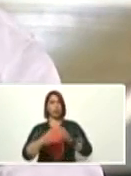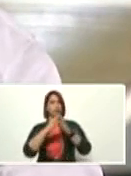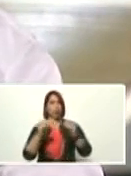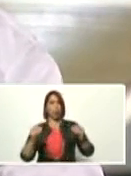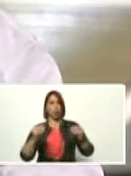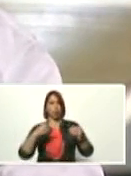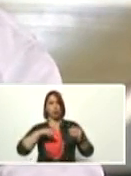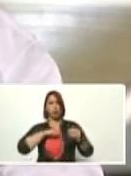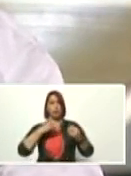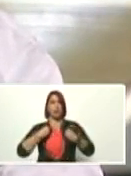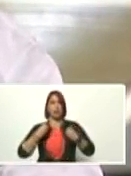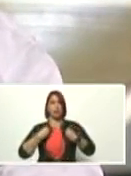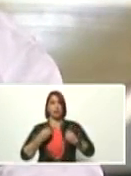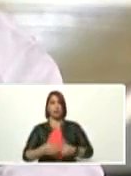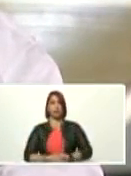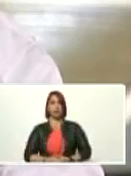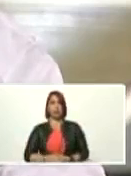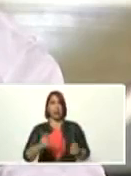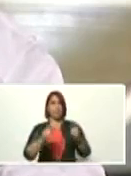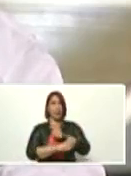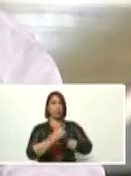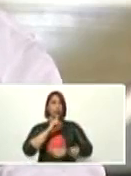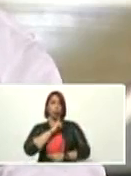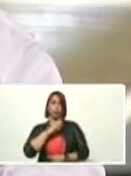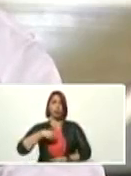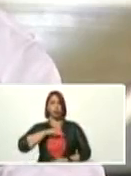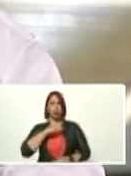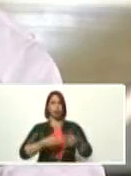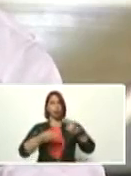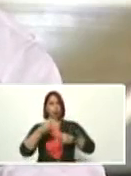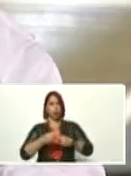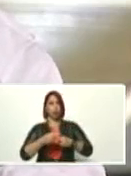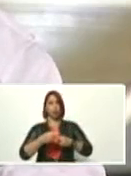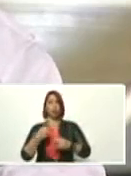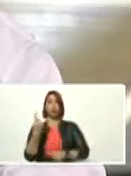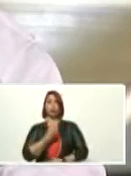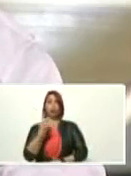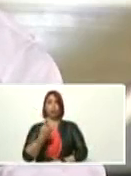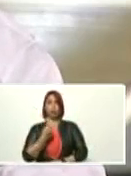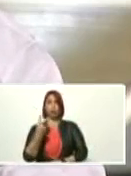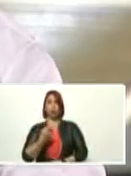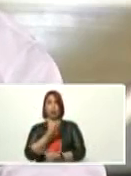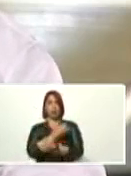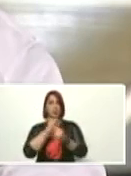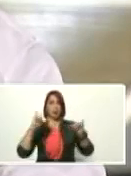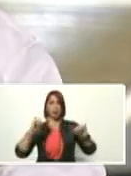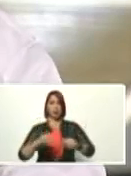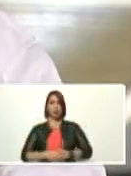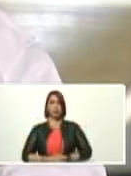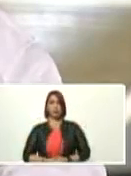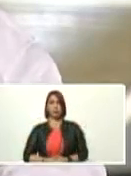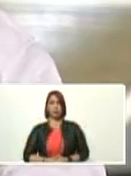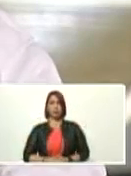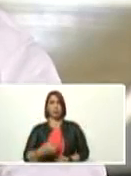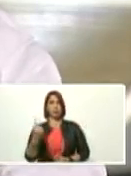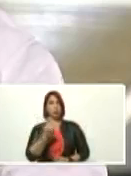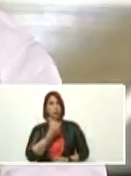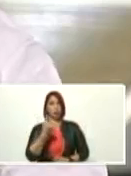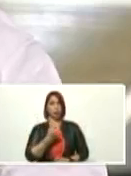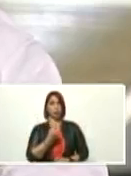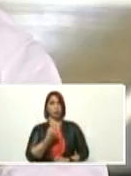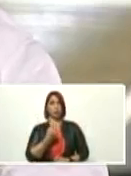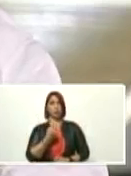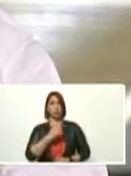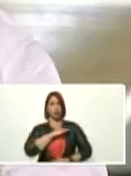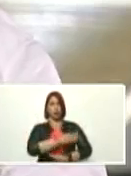en nuestra vida para que nosotros construyamos una sola independencia y una sólida